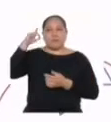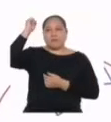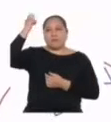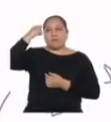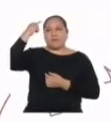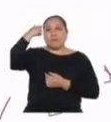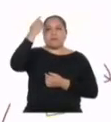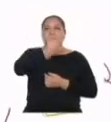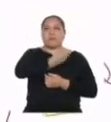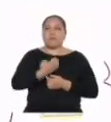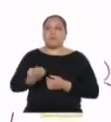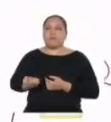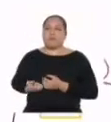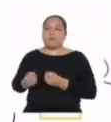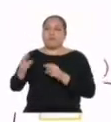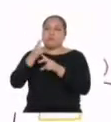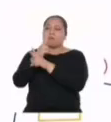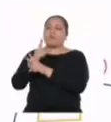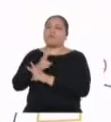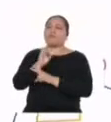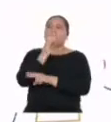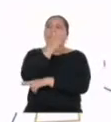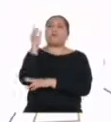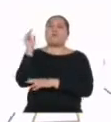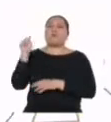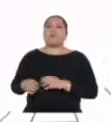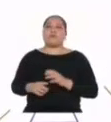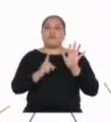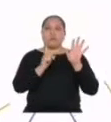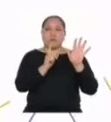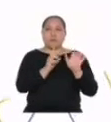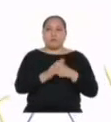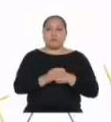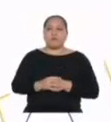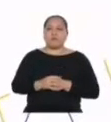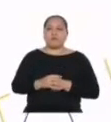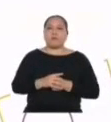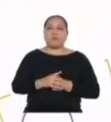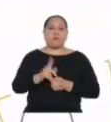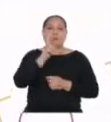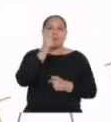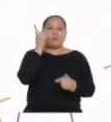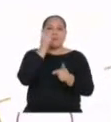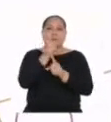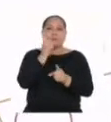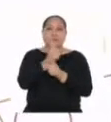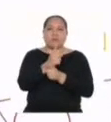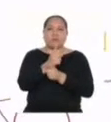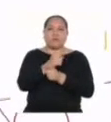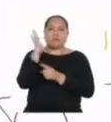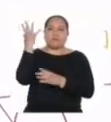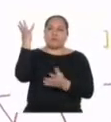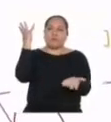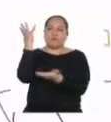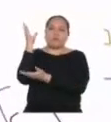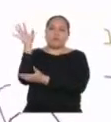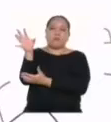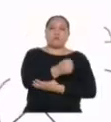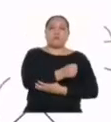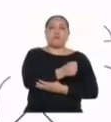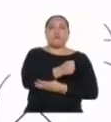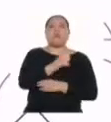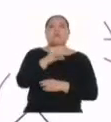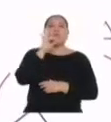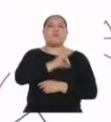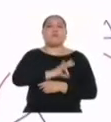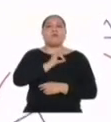inexistentes políticas públicas en relación a los bosques. Y 6. Informalidad e ilegalidad en el aprovechamiento